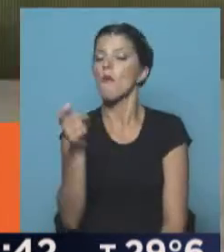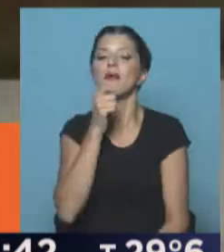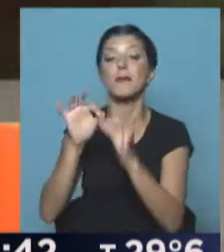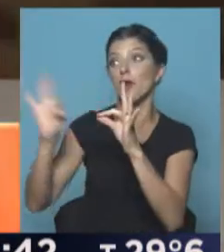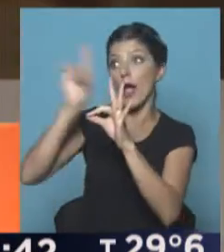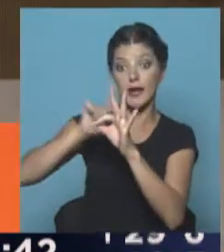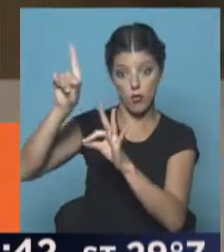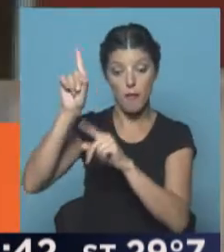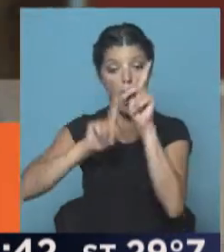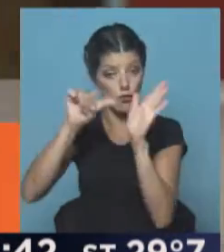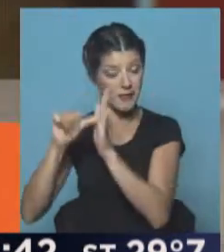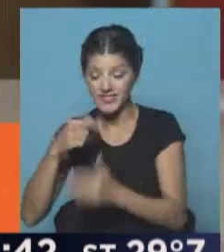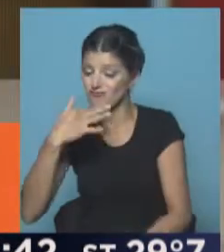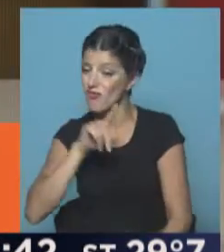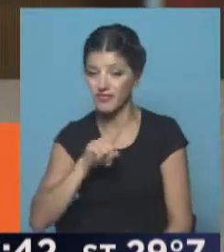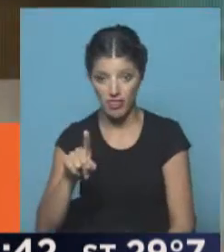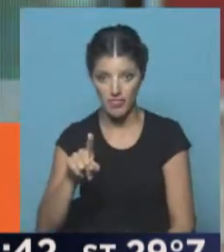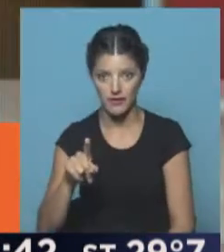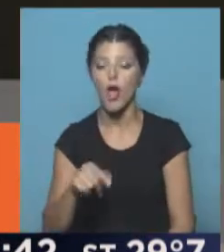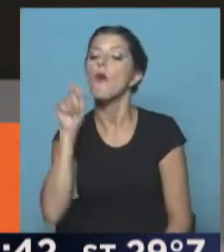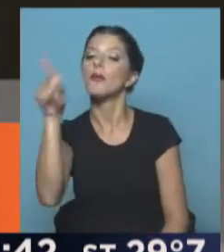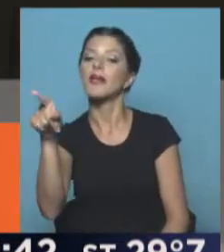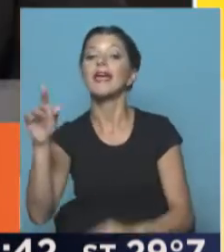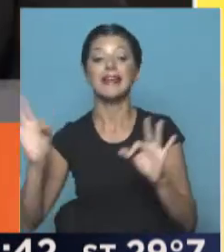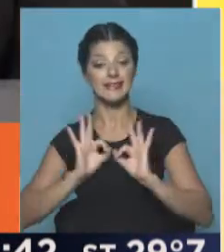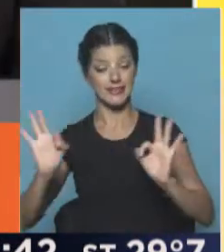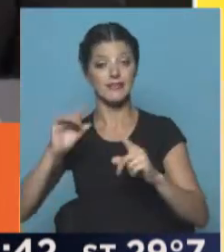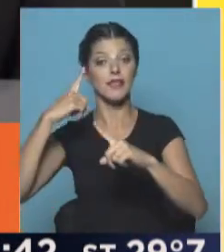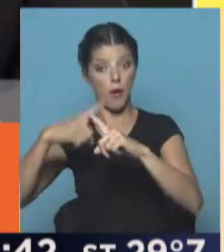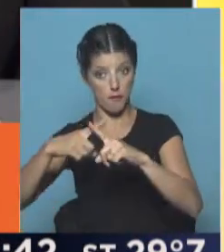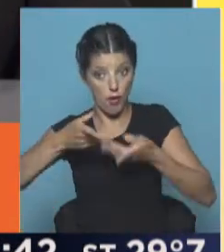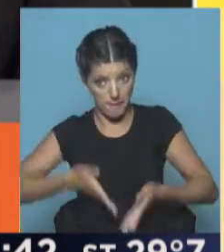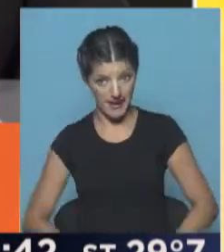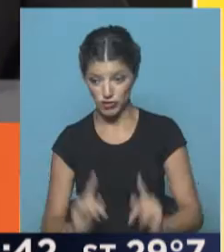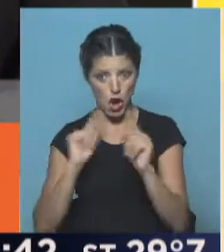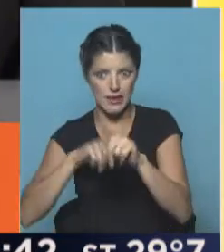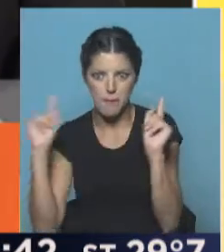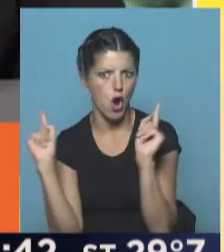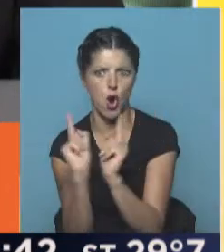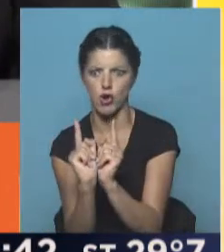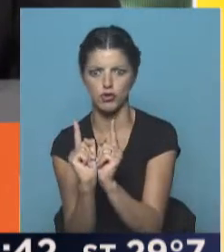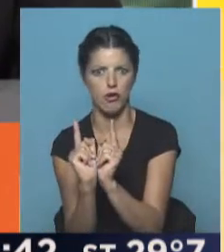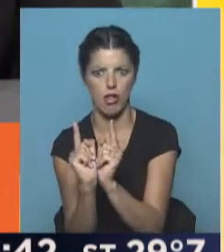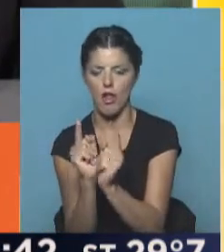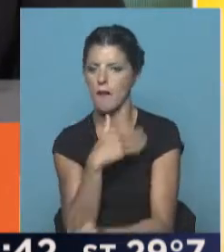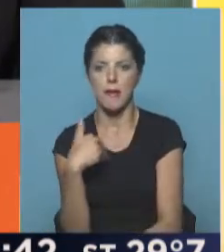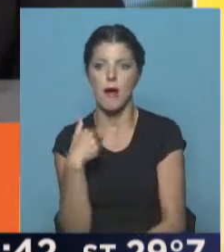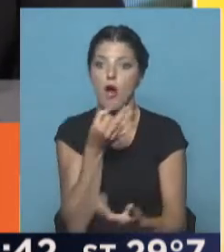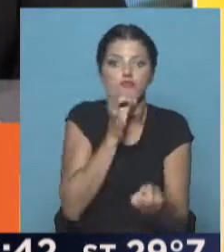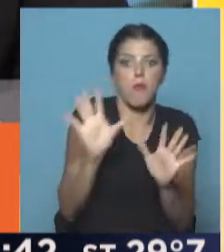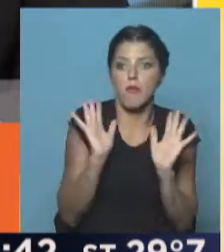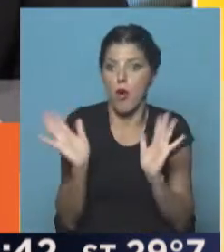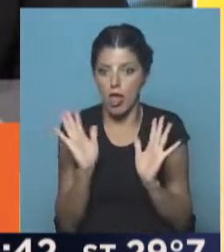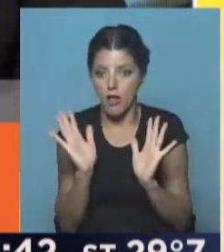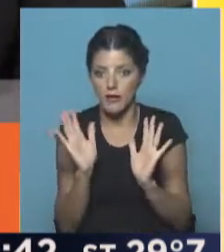europeos, donde evidentemente la licencia por maternidad es corta, la madre tiene que hacer lo que pueda, peripecias